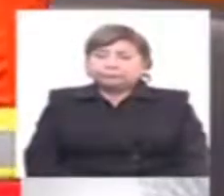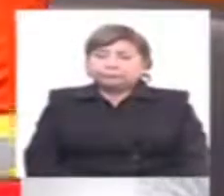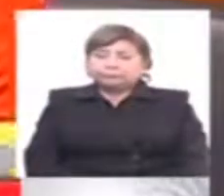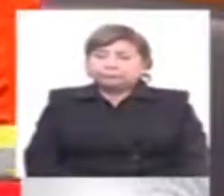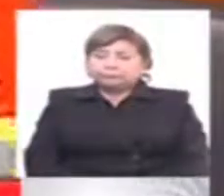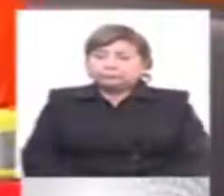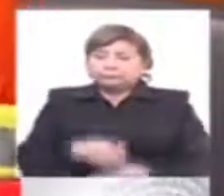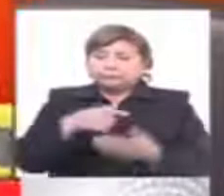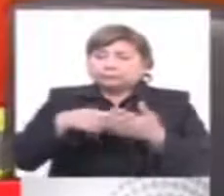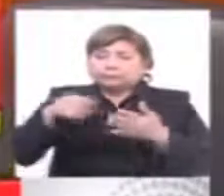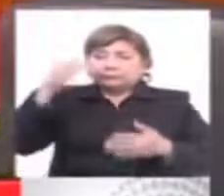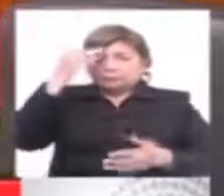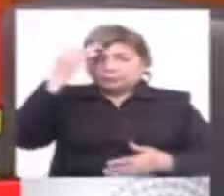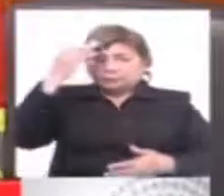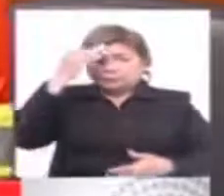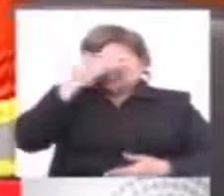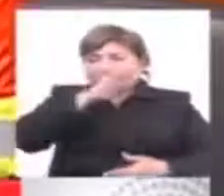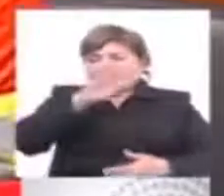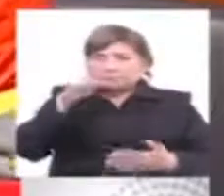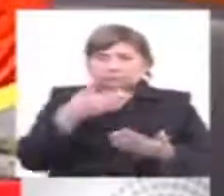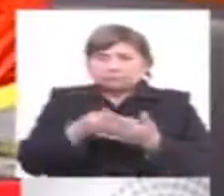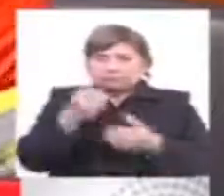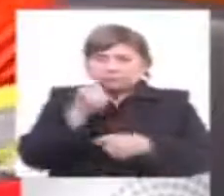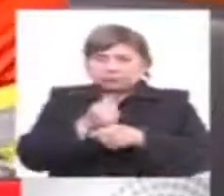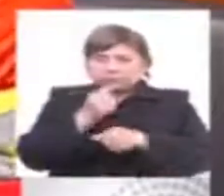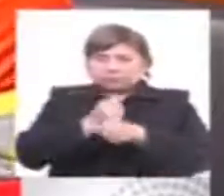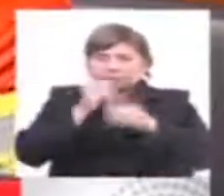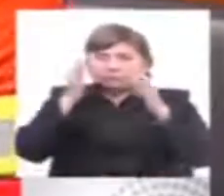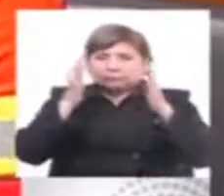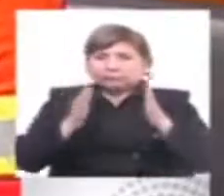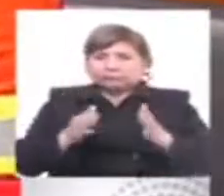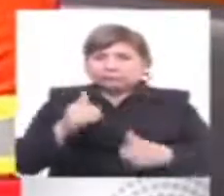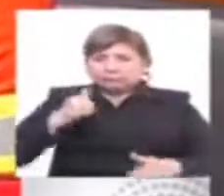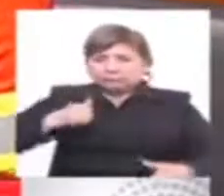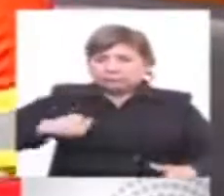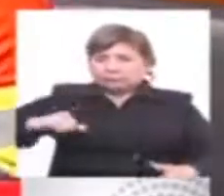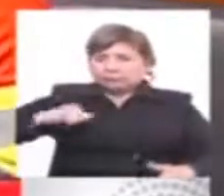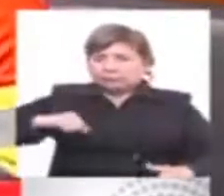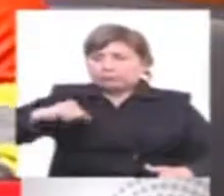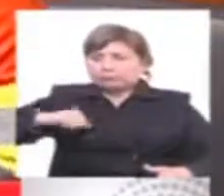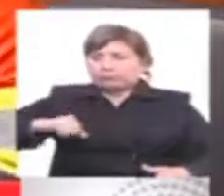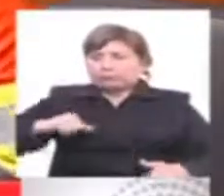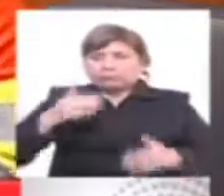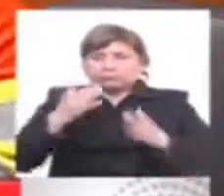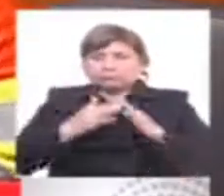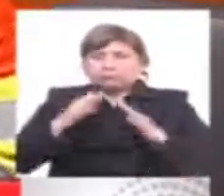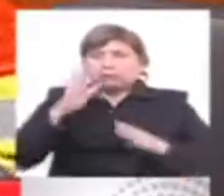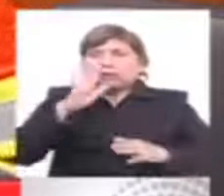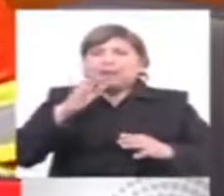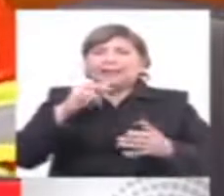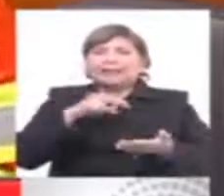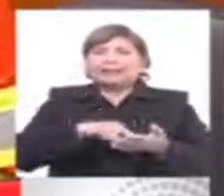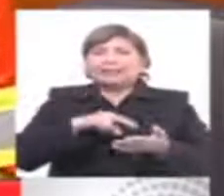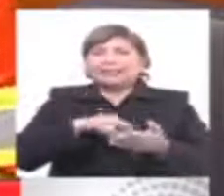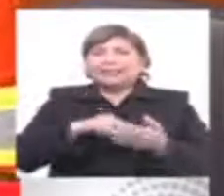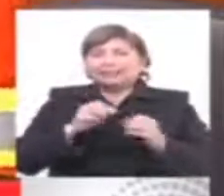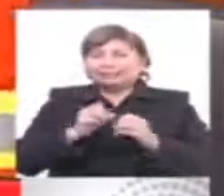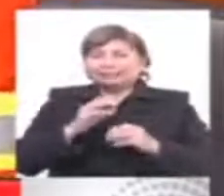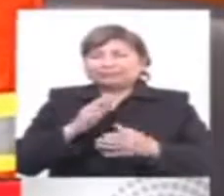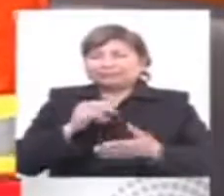mando un saludo a todos los trabajadores de las municipalidades por el 5 de noviembre, que son su